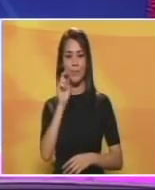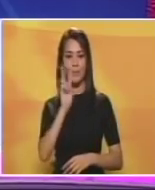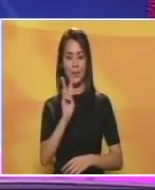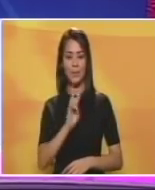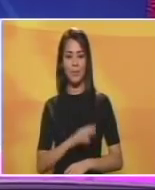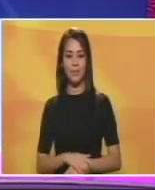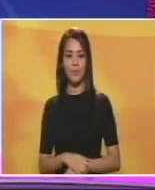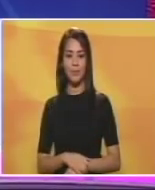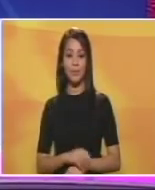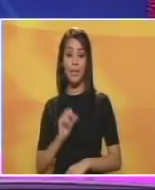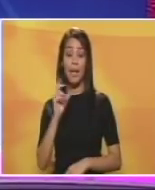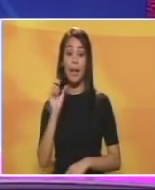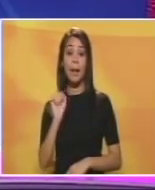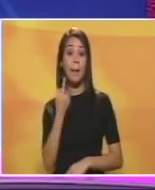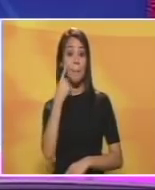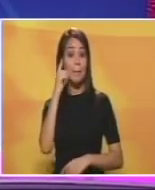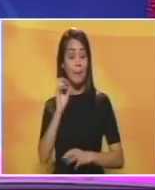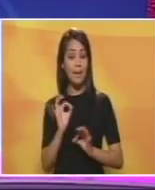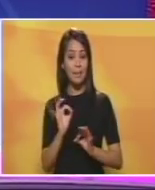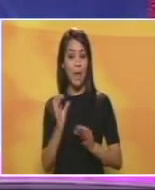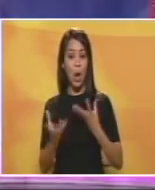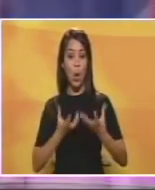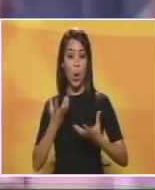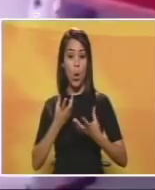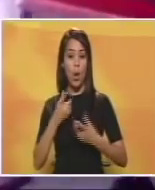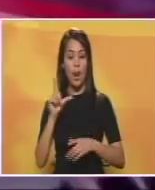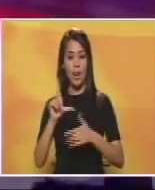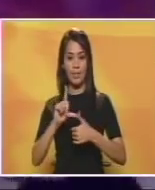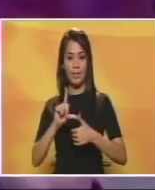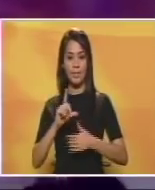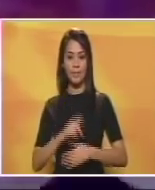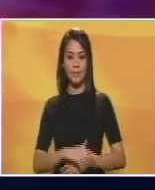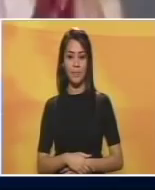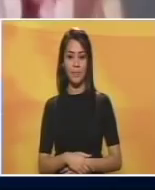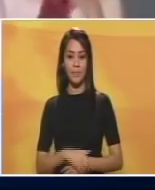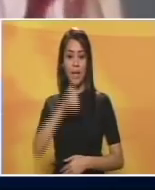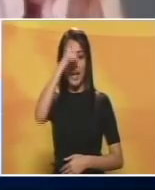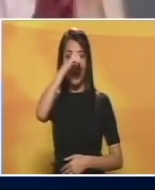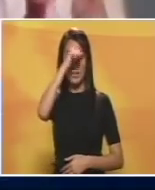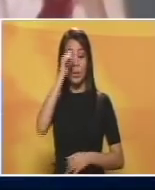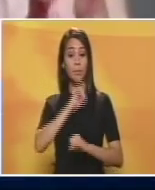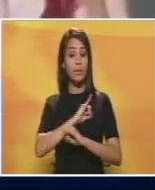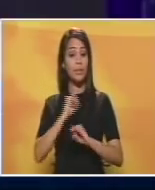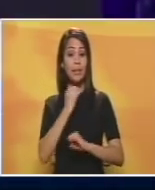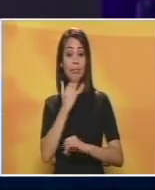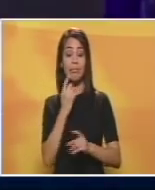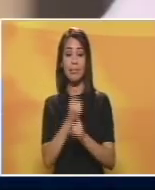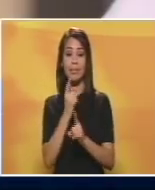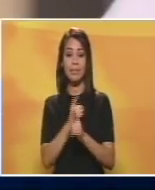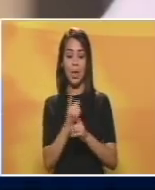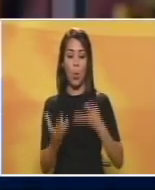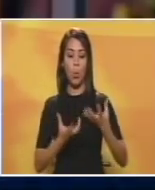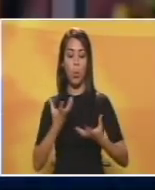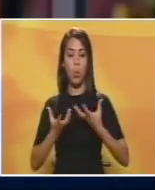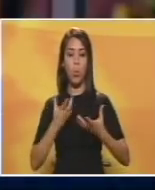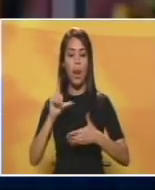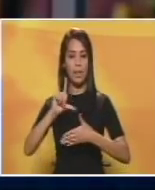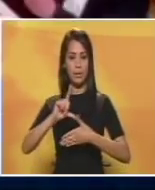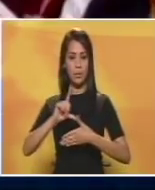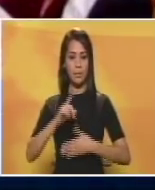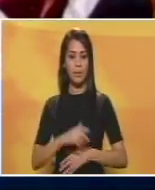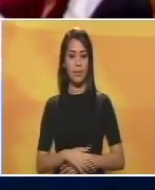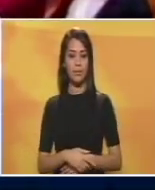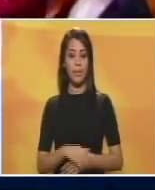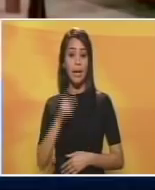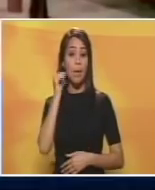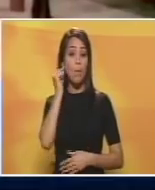se convirtió en la primera MasterChef latina. Este domingo fue la final de la competencia culinaria latinoamericana y Cindy